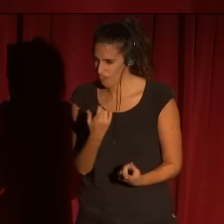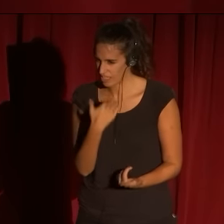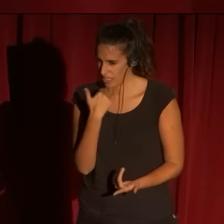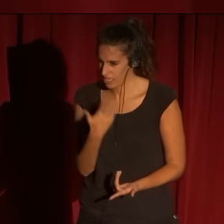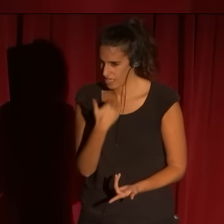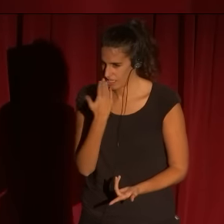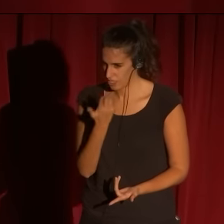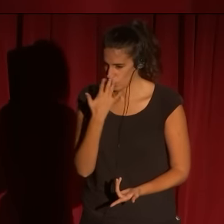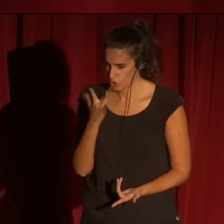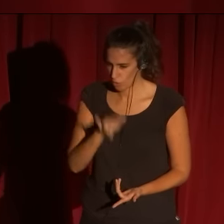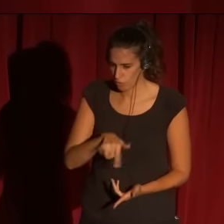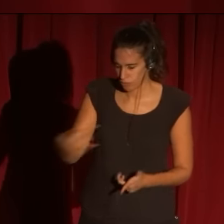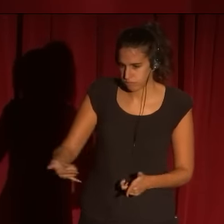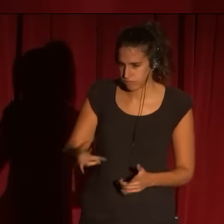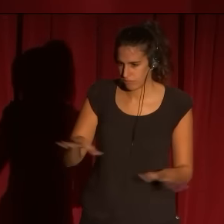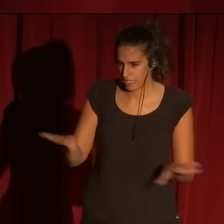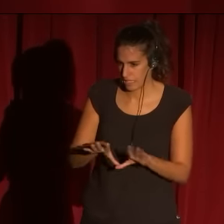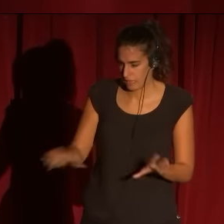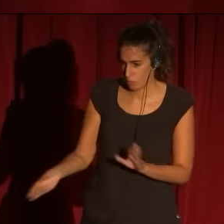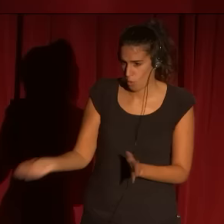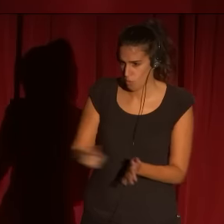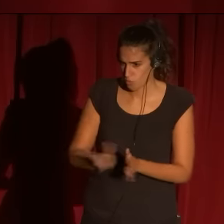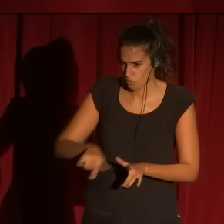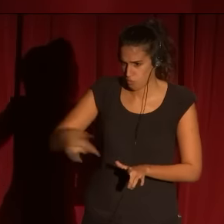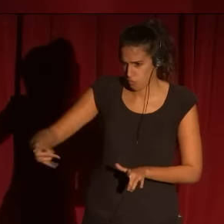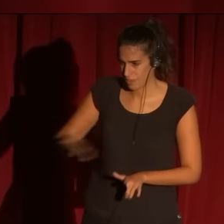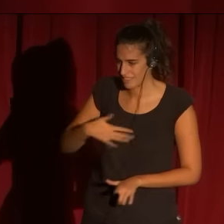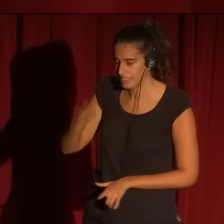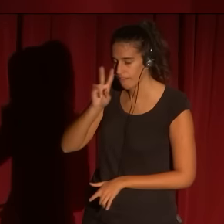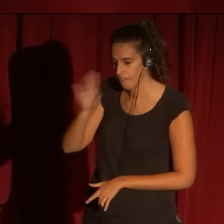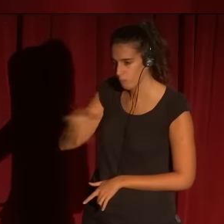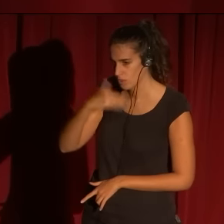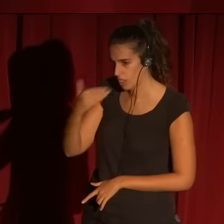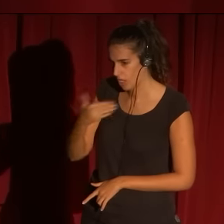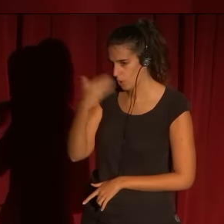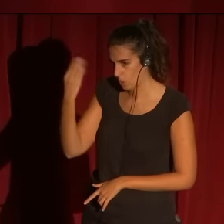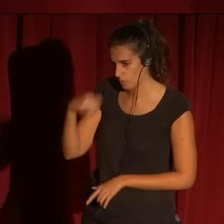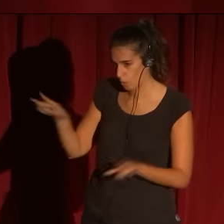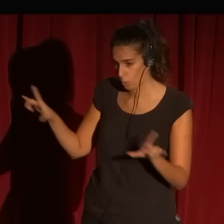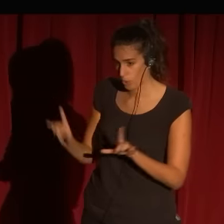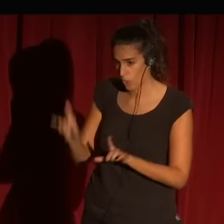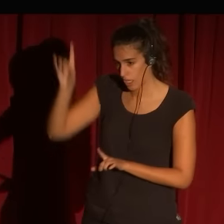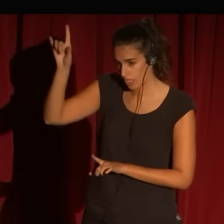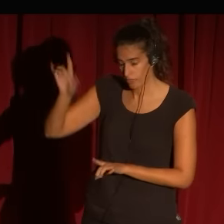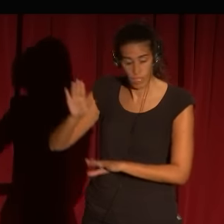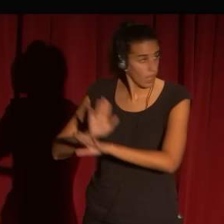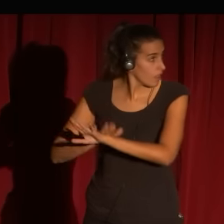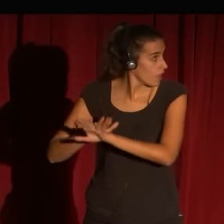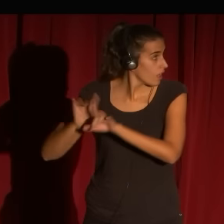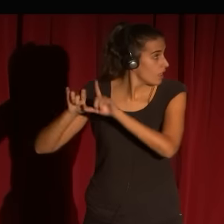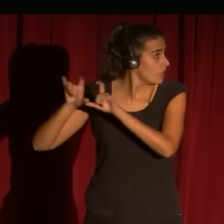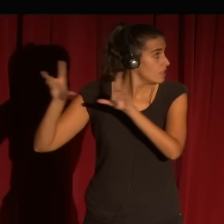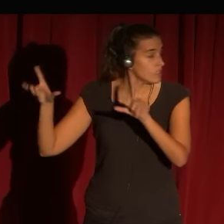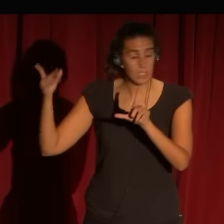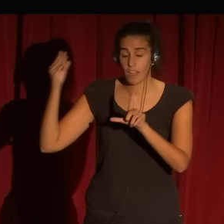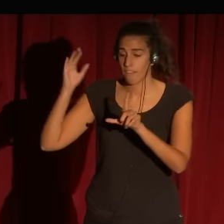lo voy a multiplicar por 10 y le voy a subir el volumen Y eso es la sensación que tenemos cuando vemos algo como el cuadro de aquí arriba a la izquierda Esa es la manera de